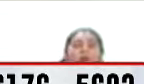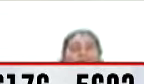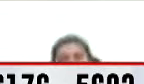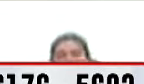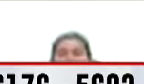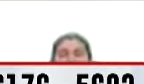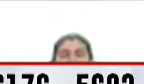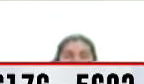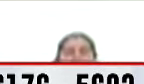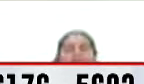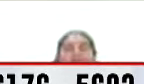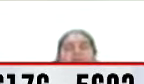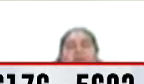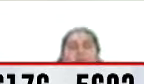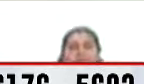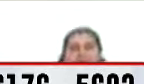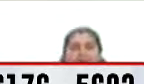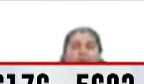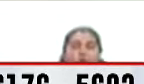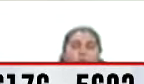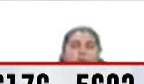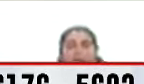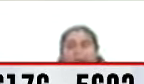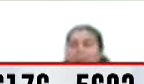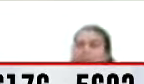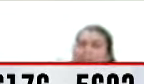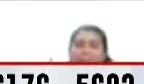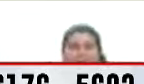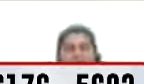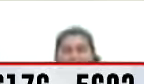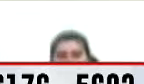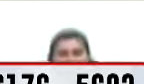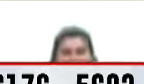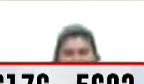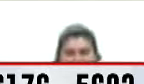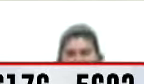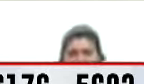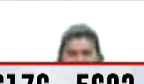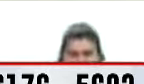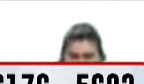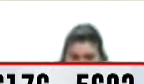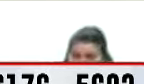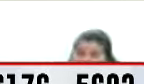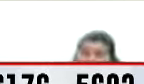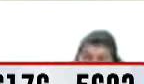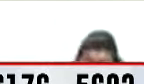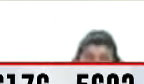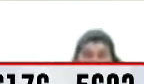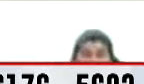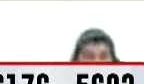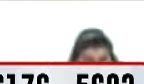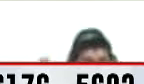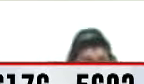Estado desde adentro, porque es como estar infiltrado en las filas enemigas. ¿En serio a ese gobierno le vamos a dar facultades